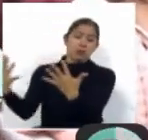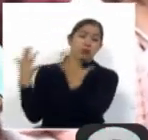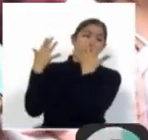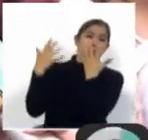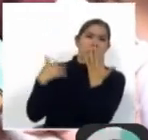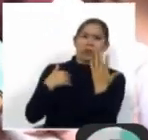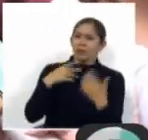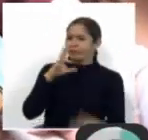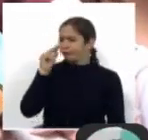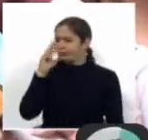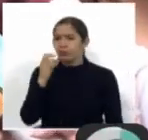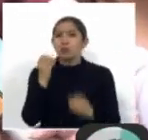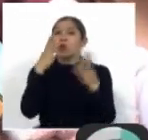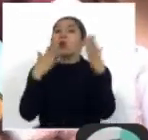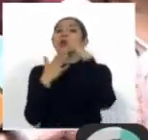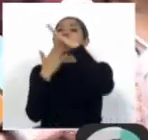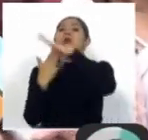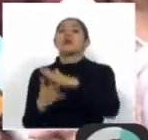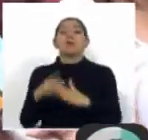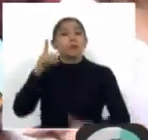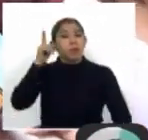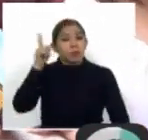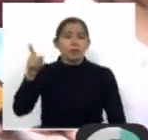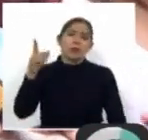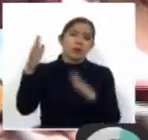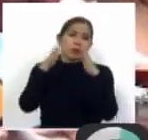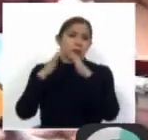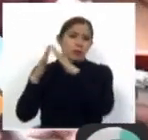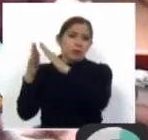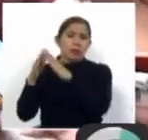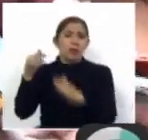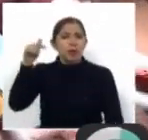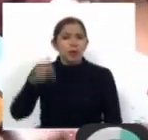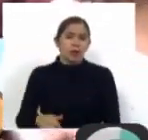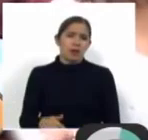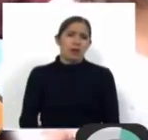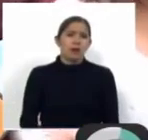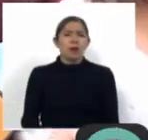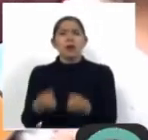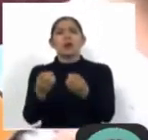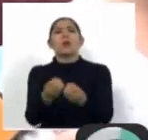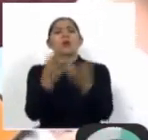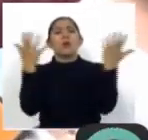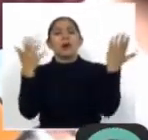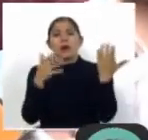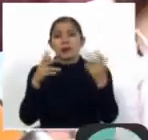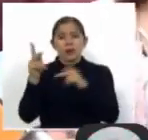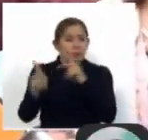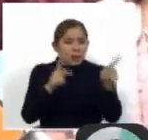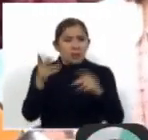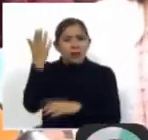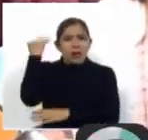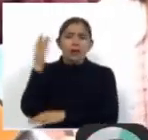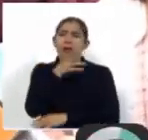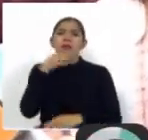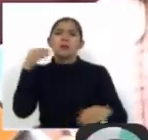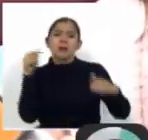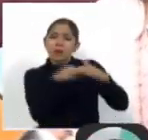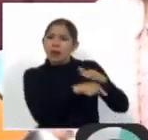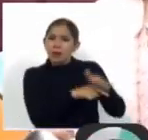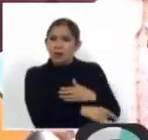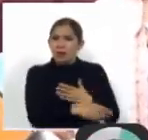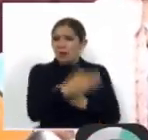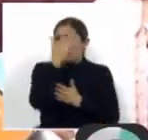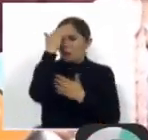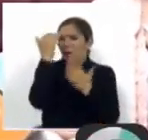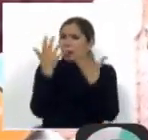Mucha discriminación del ese comodato en la misa. Pero tanta gente ha asesinado. ¿Por qué quiere volver? ¿Por qué